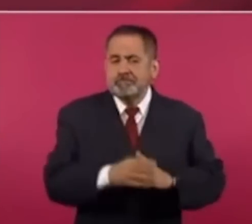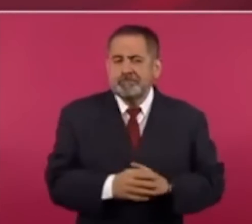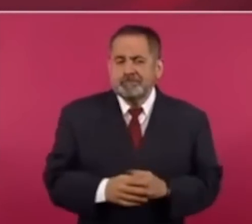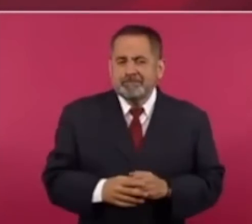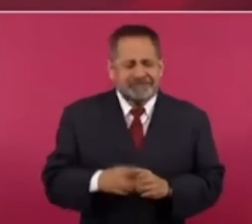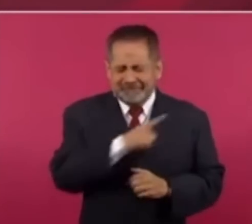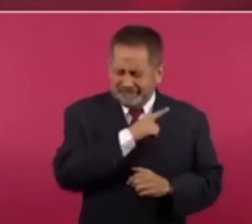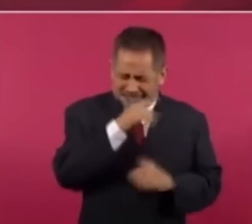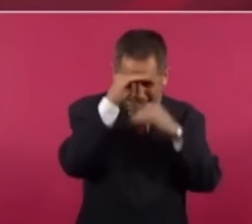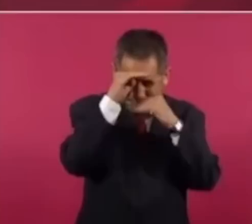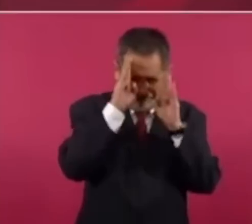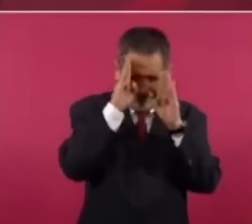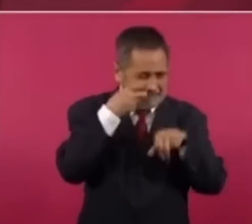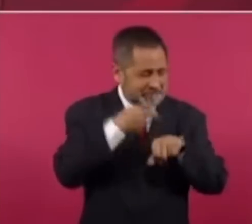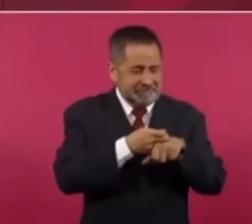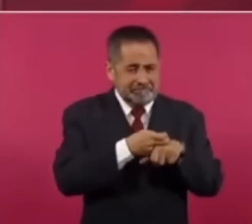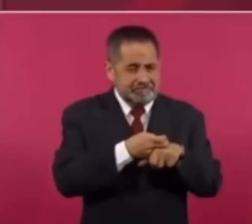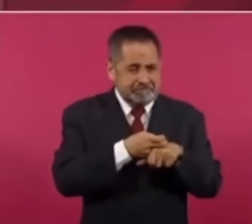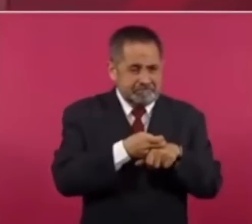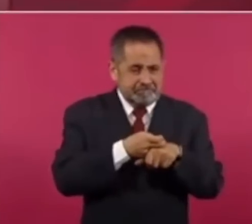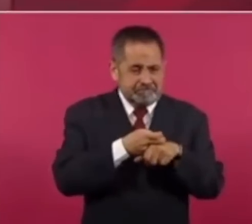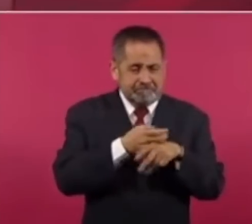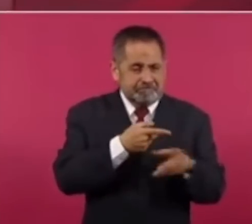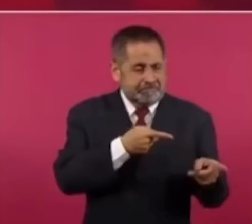de lo más cuadrado